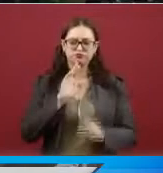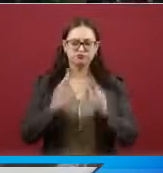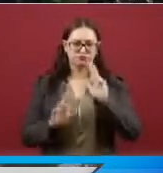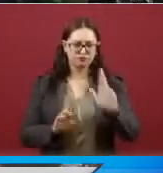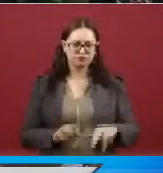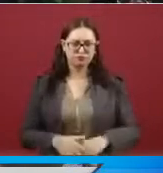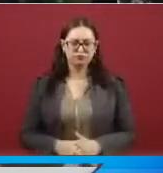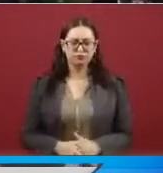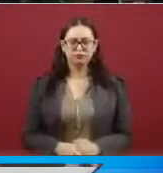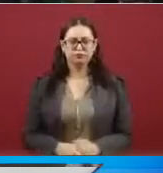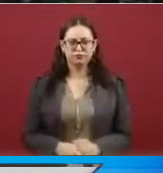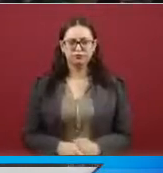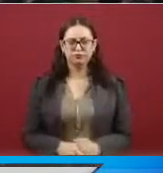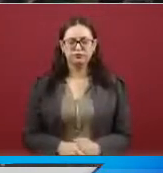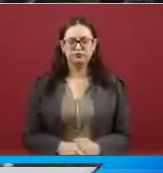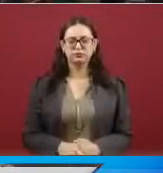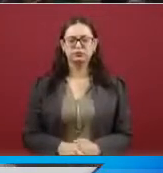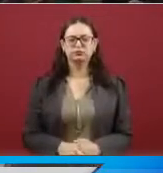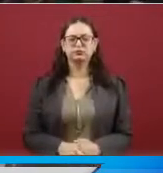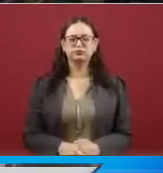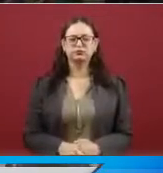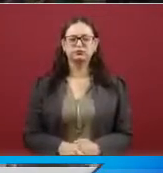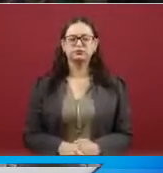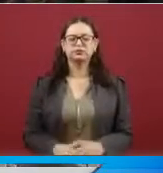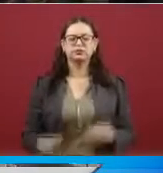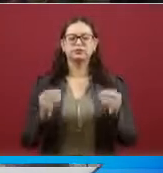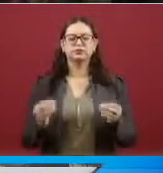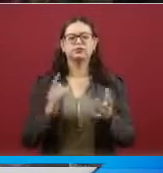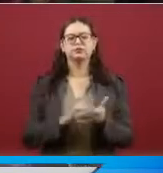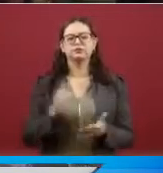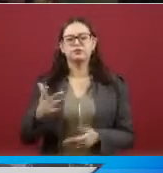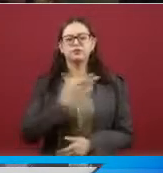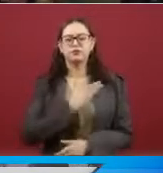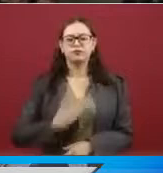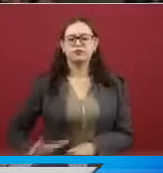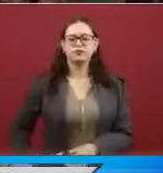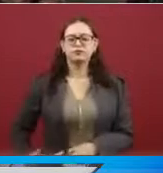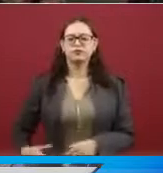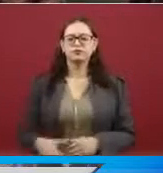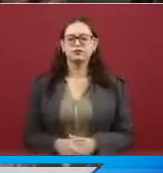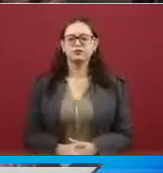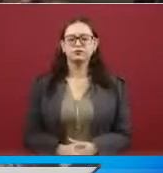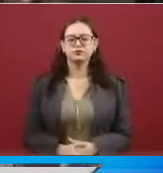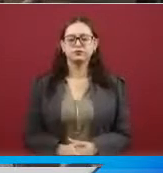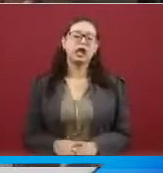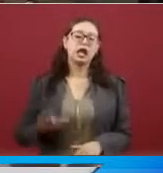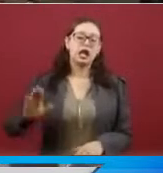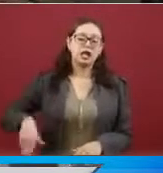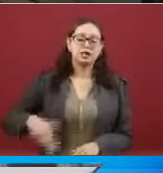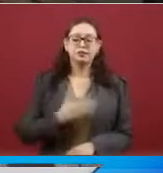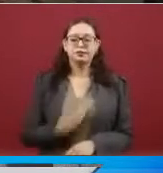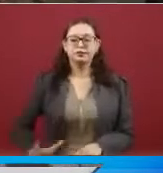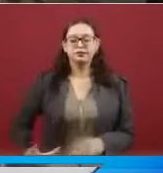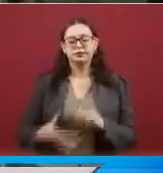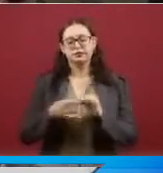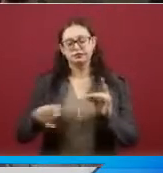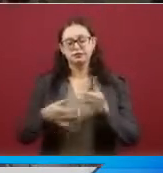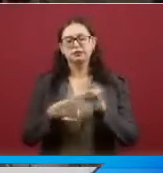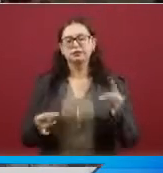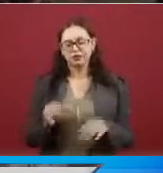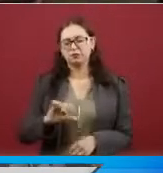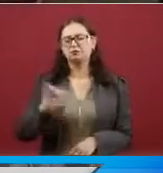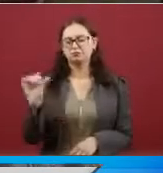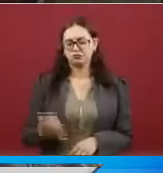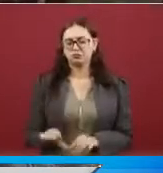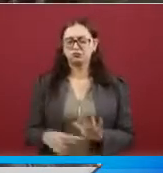para iniciar la transición y el gobierno realmente tenga a su cargo esta responsabilidad. Durante esta administración han perdido la vida 6